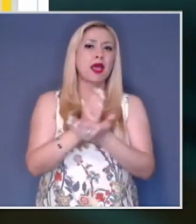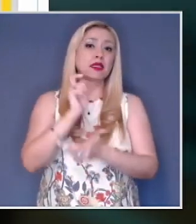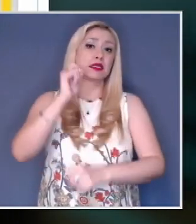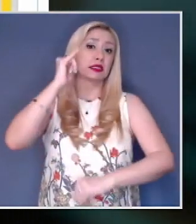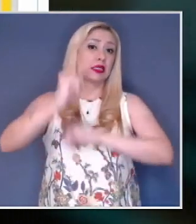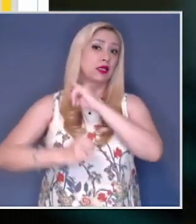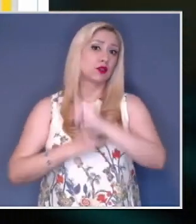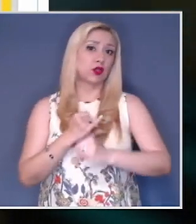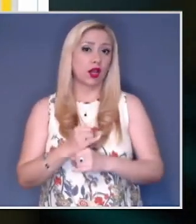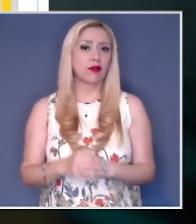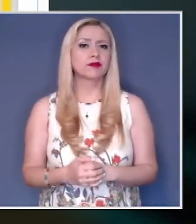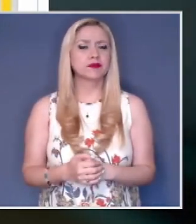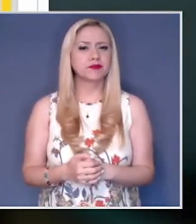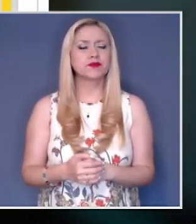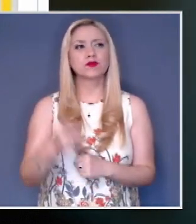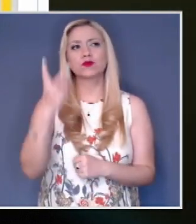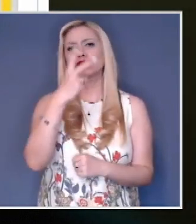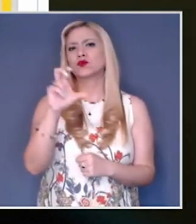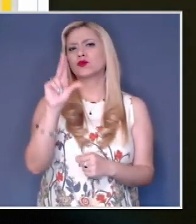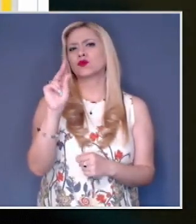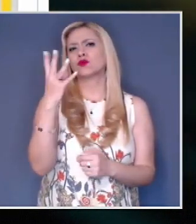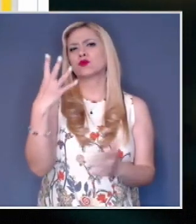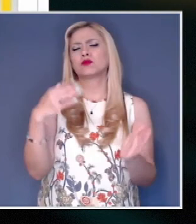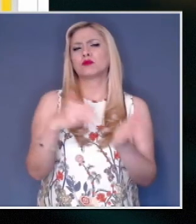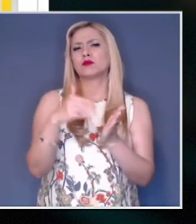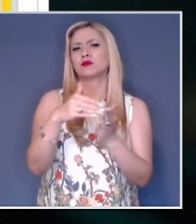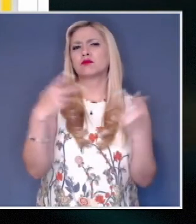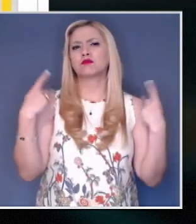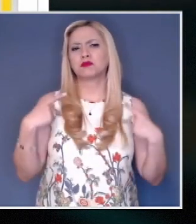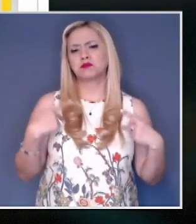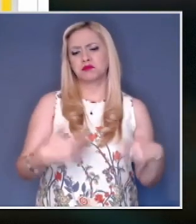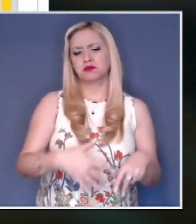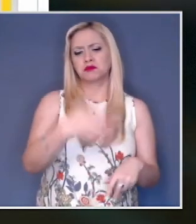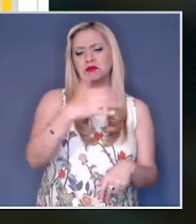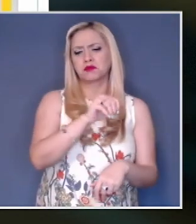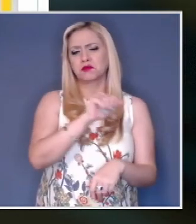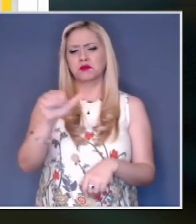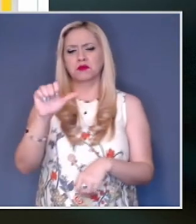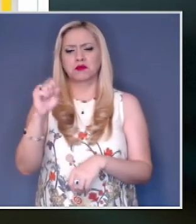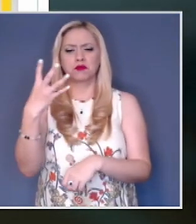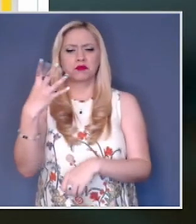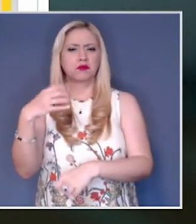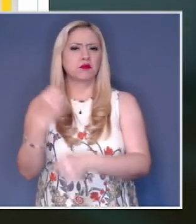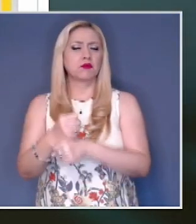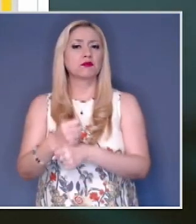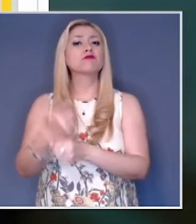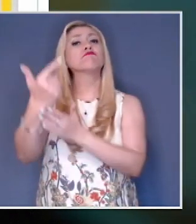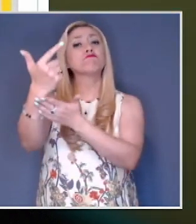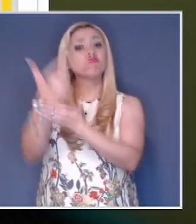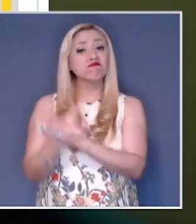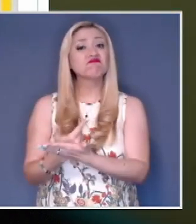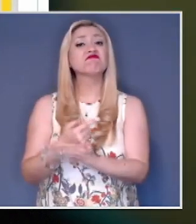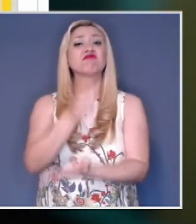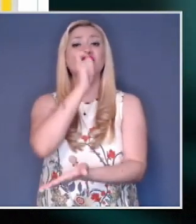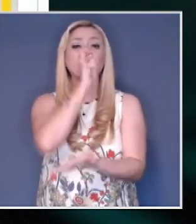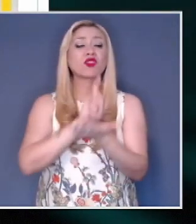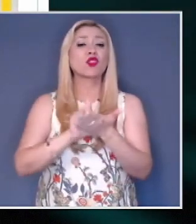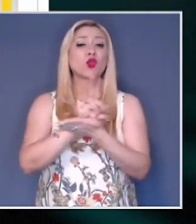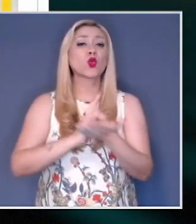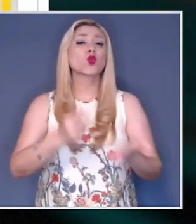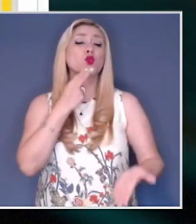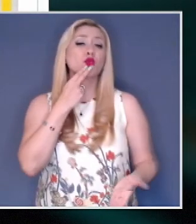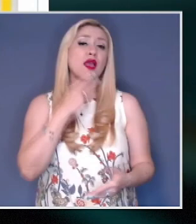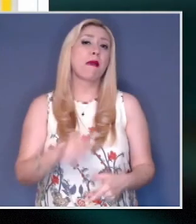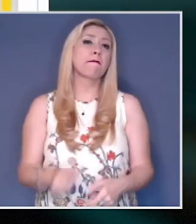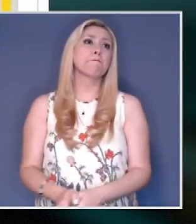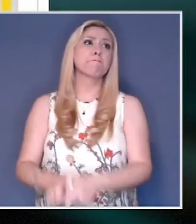de personas entre 15 y 64 años habían consumido alguna droga ilegal en el último año. Esto es 26% más que hace una década